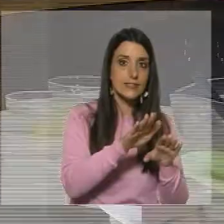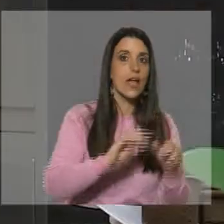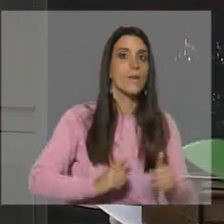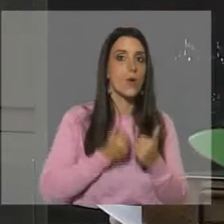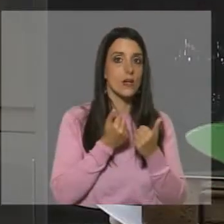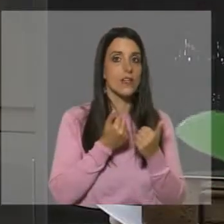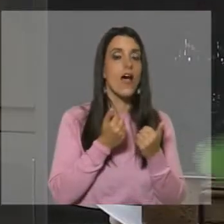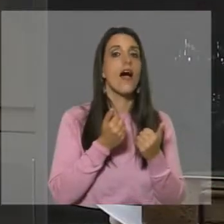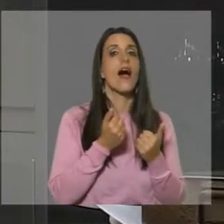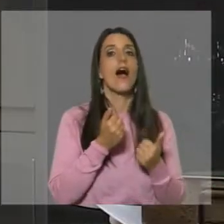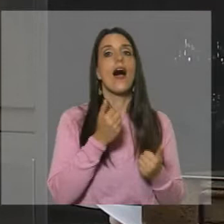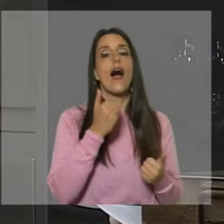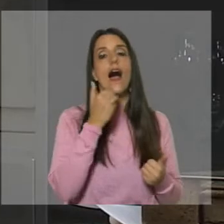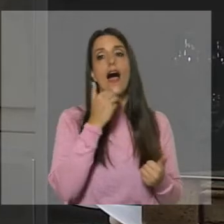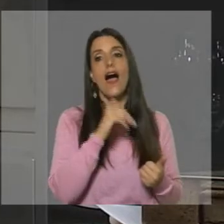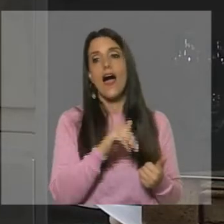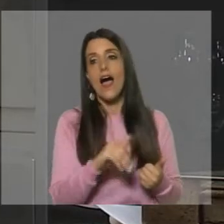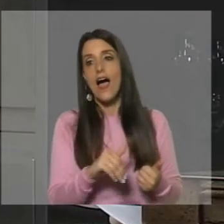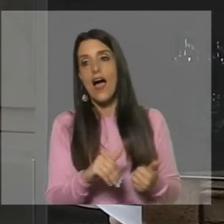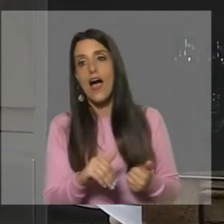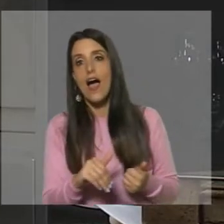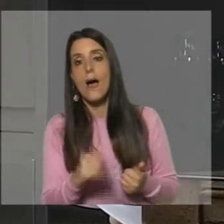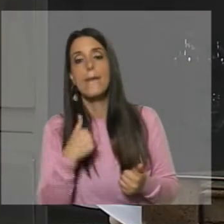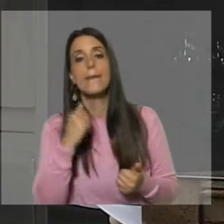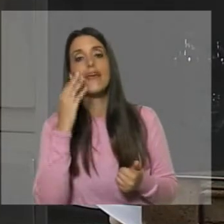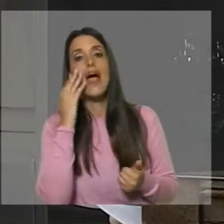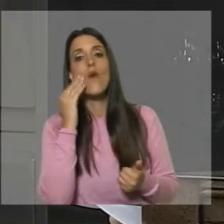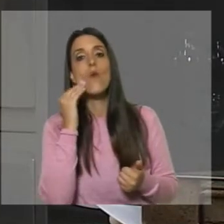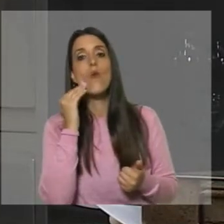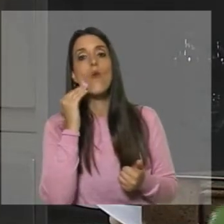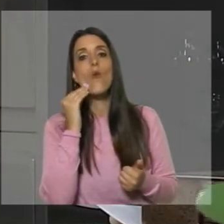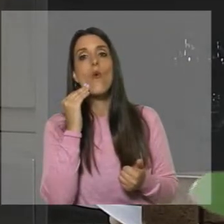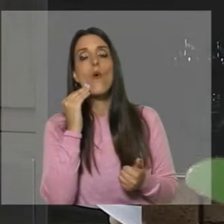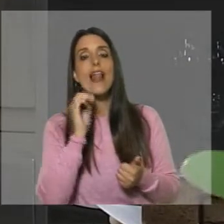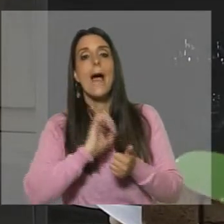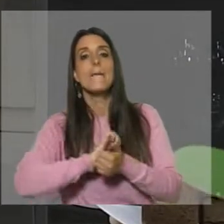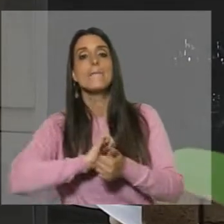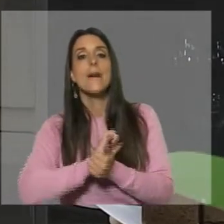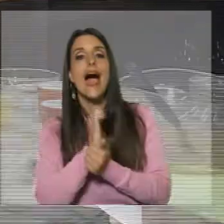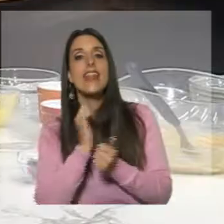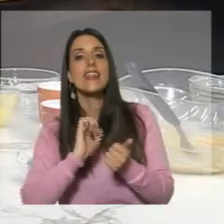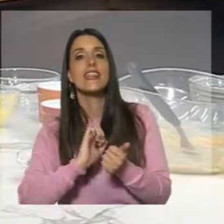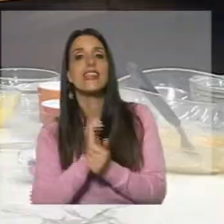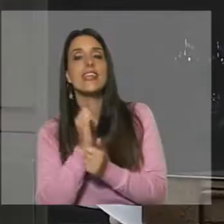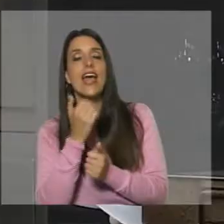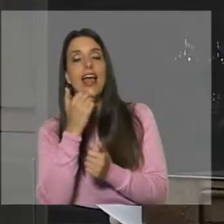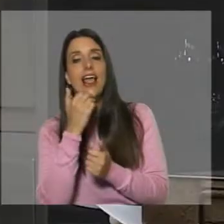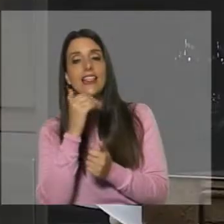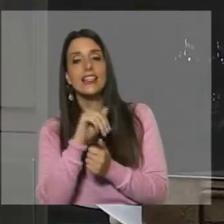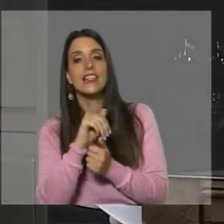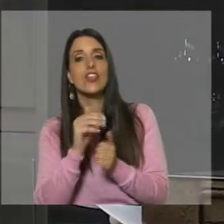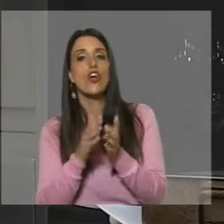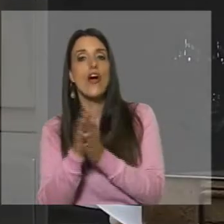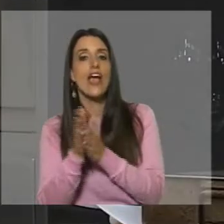ya viene tostado. A vos decís cuando si no compramos, como hacía mi abuela, por ejemplo, Julia, que compraba el maní. Ahí está, y lo poníamos en la estufa y después lo...